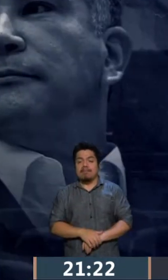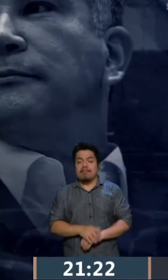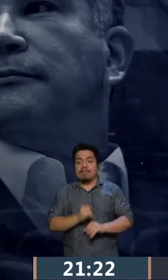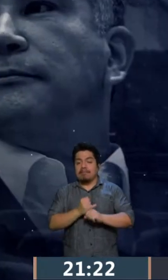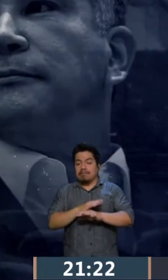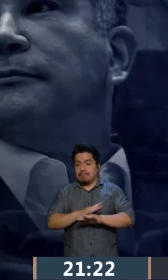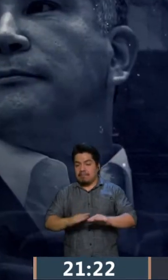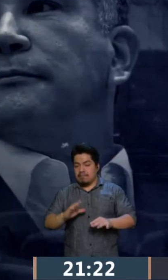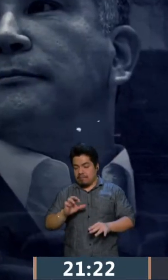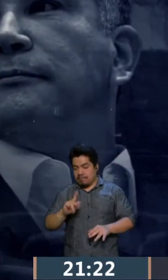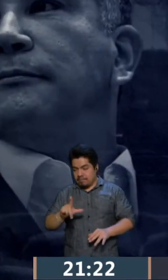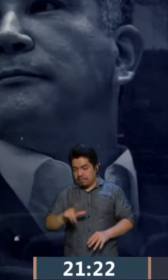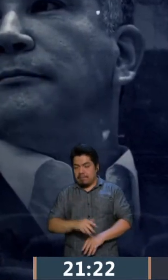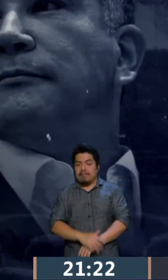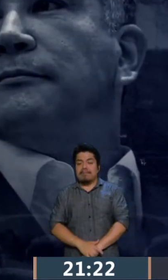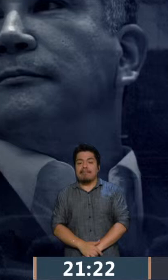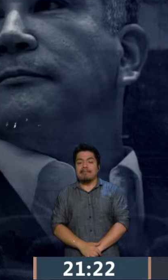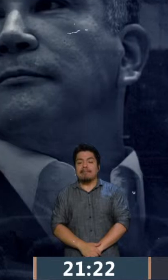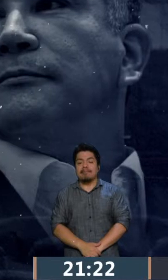Informe Capital.